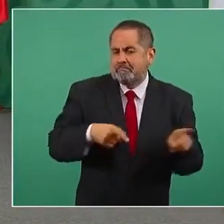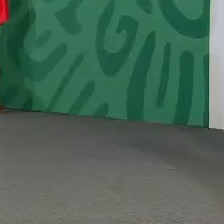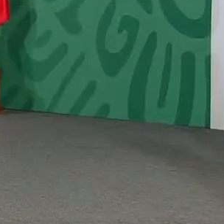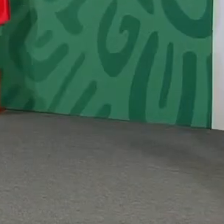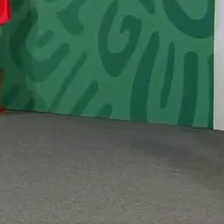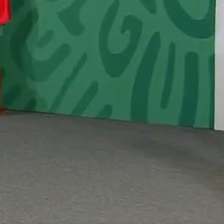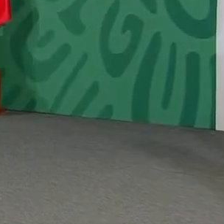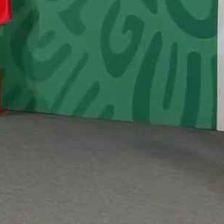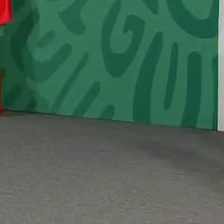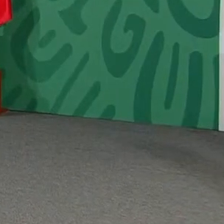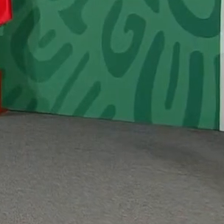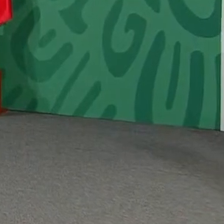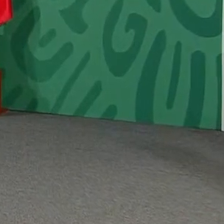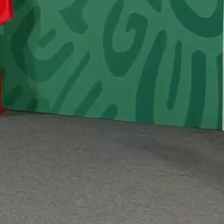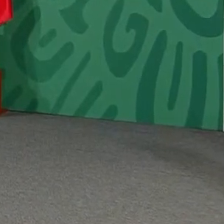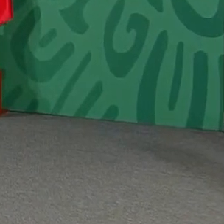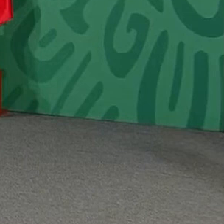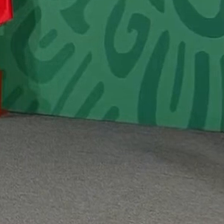Por eso se envió.